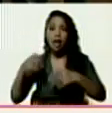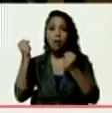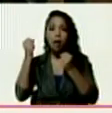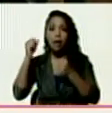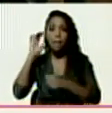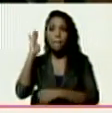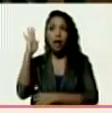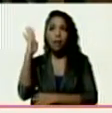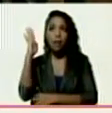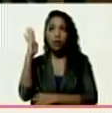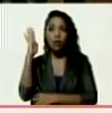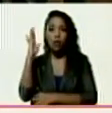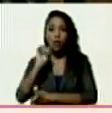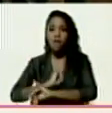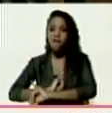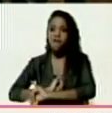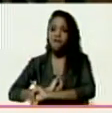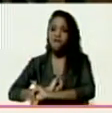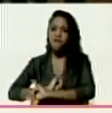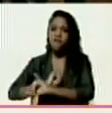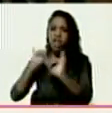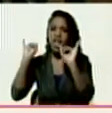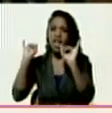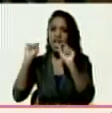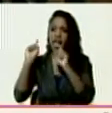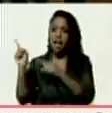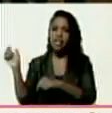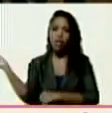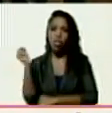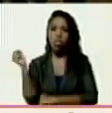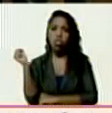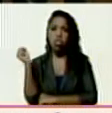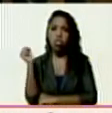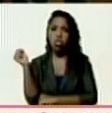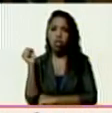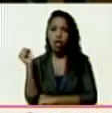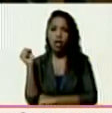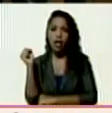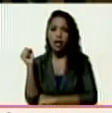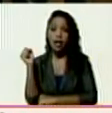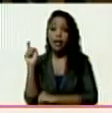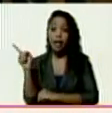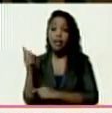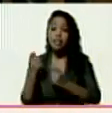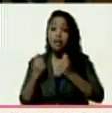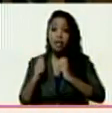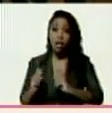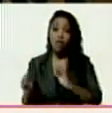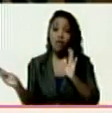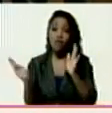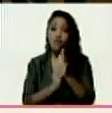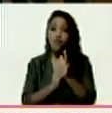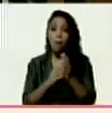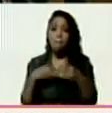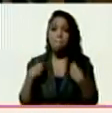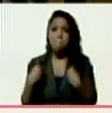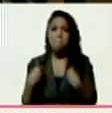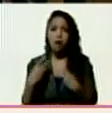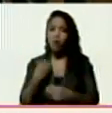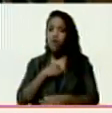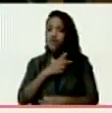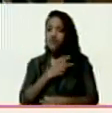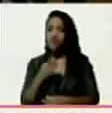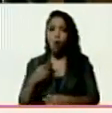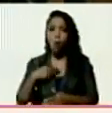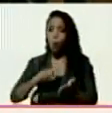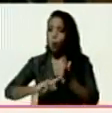significa acabar con ese desacato que obviamente trataron de aplicárnoslo para que no cumpliéramos con nuestras